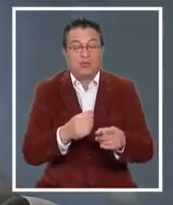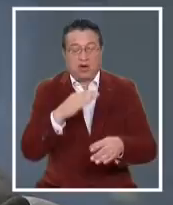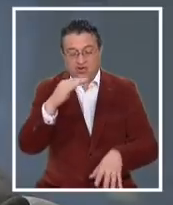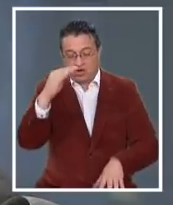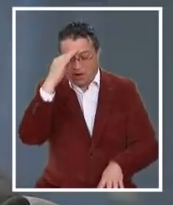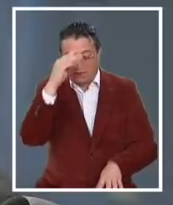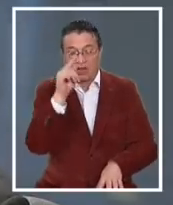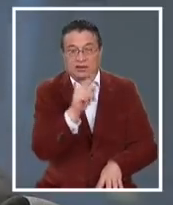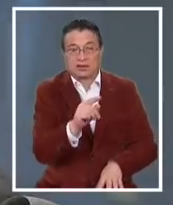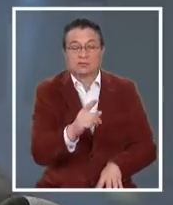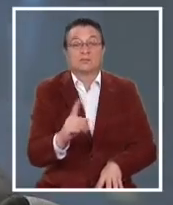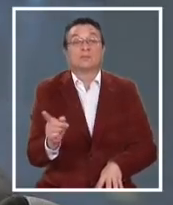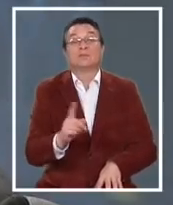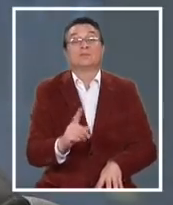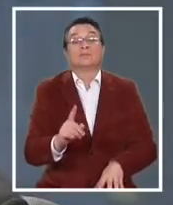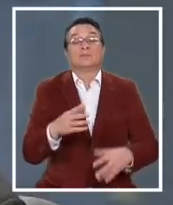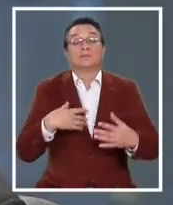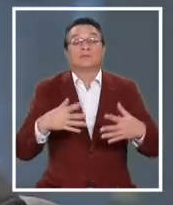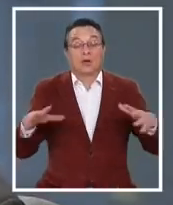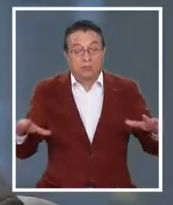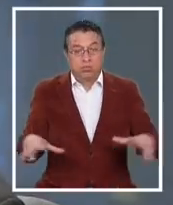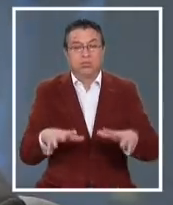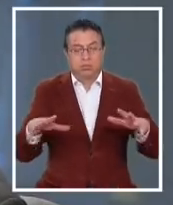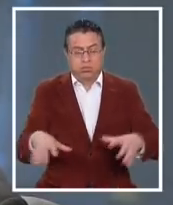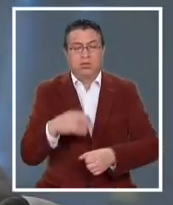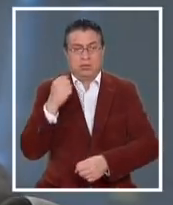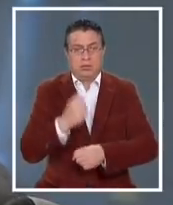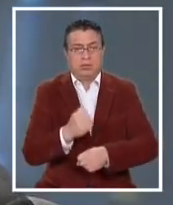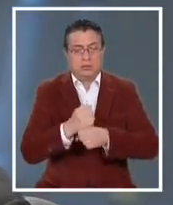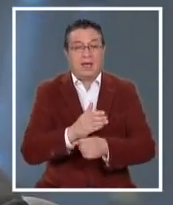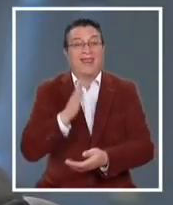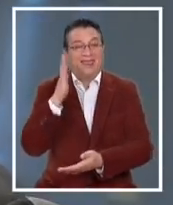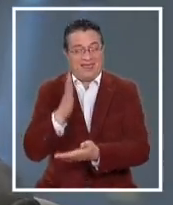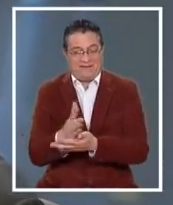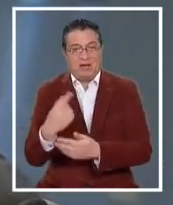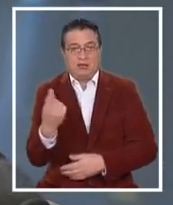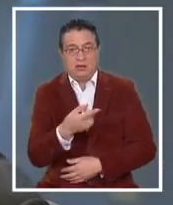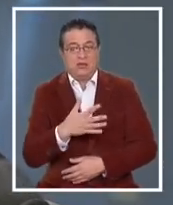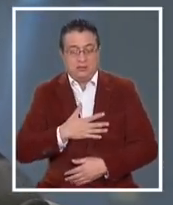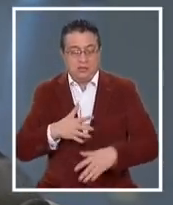que... vamos a sacar adelante la pelea. Tenemos un deber con eso.